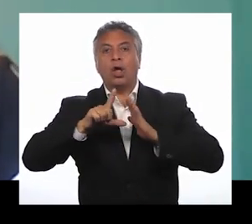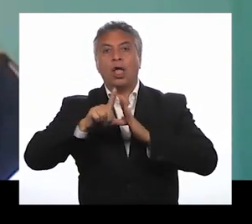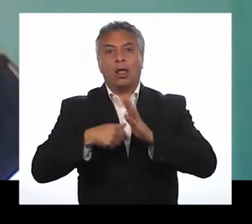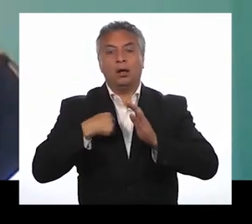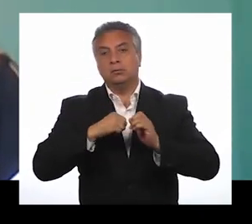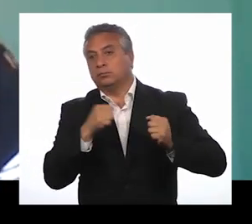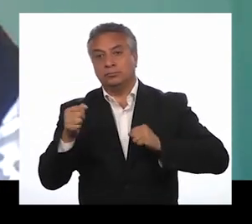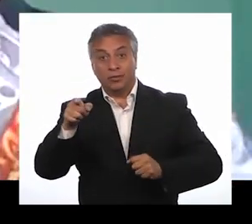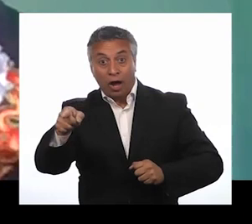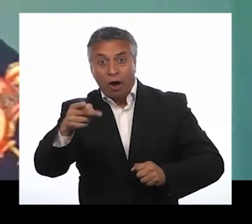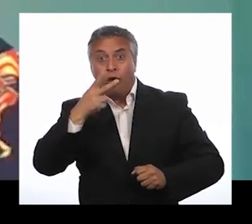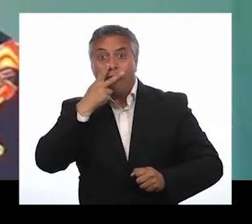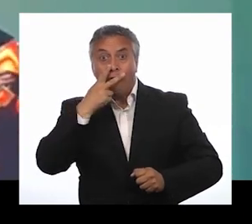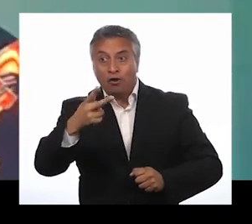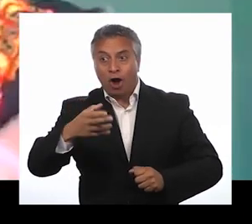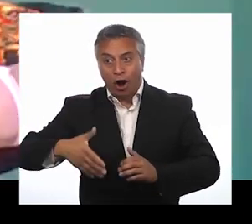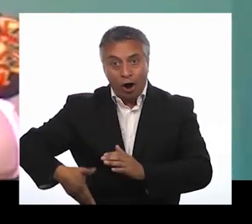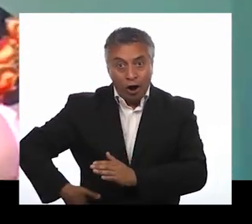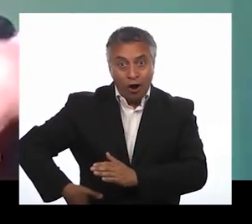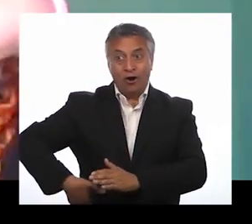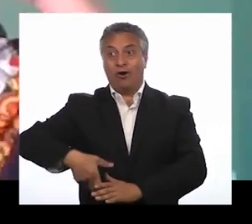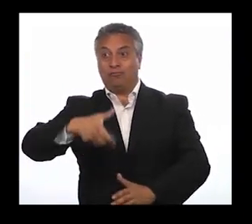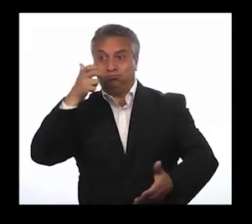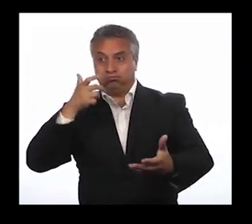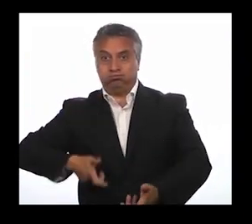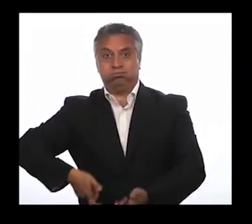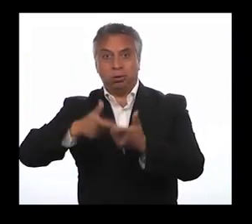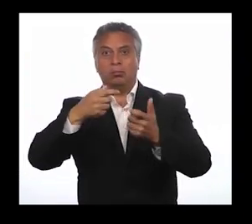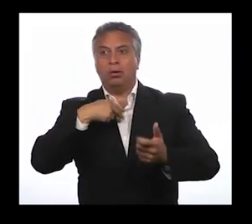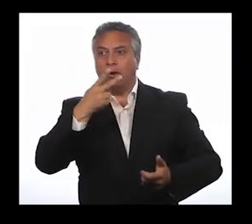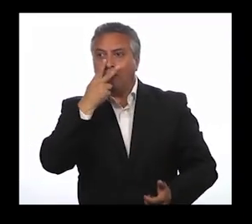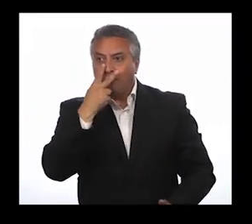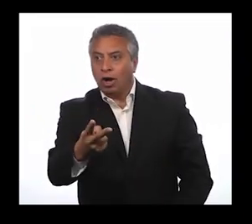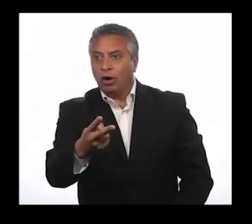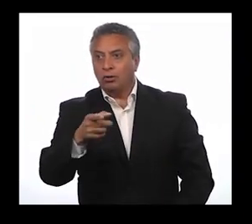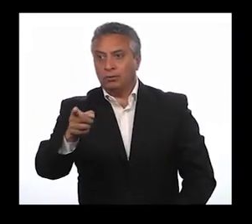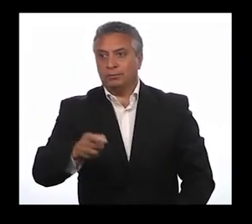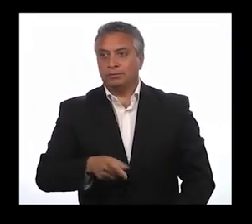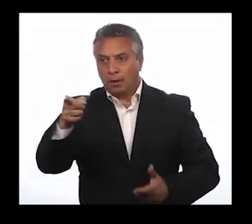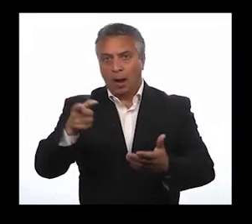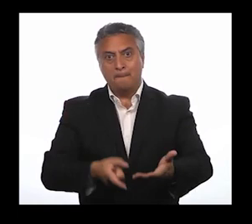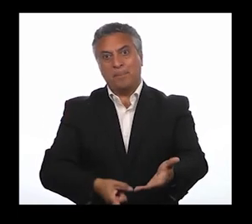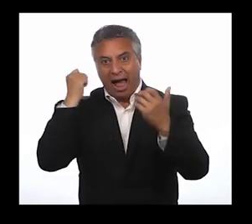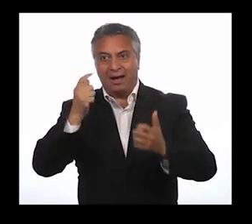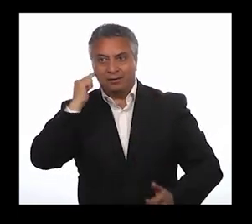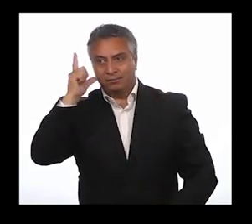lento. Porque ella vio cuando él la estaba sacando, yo la vi cuando ya nos estaba apuntando.